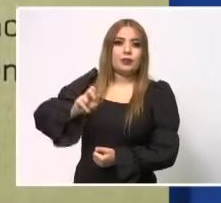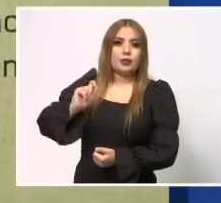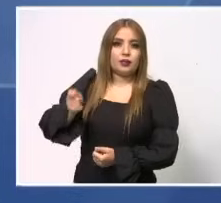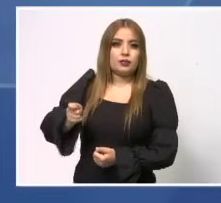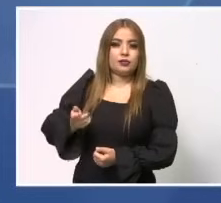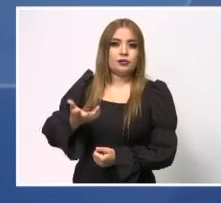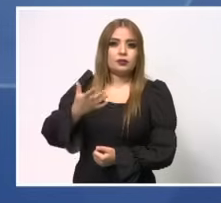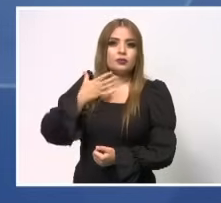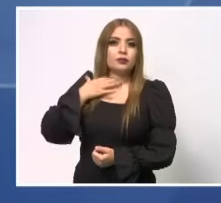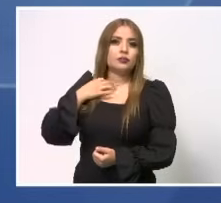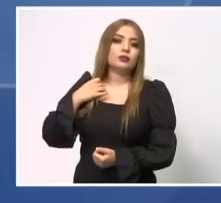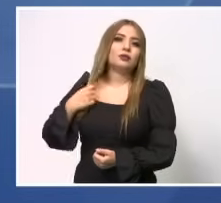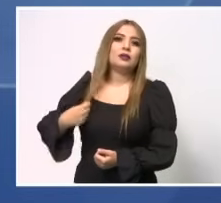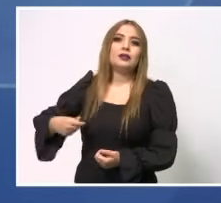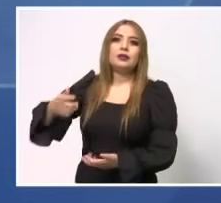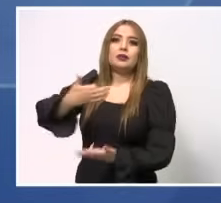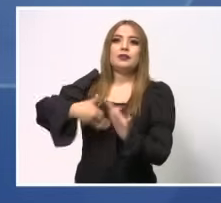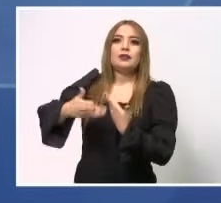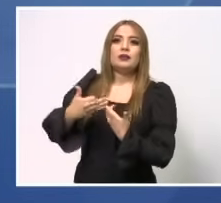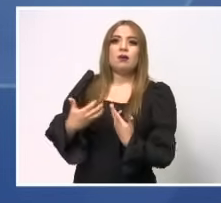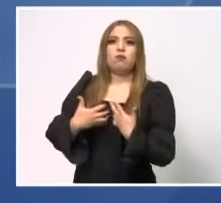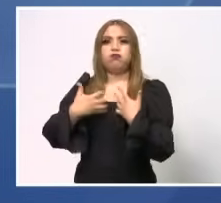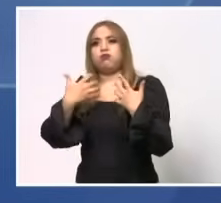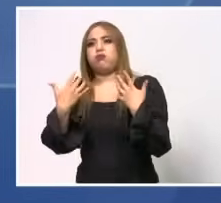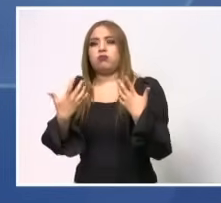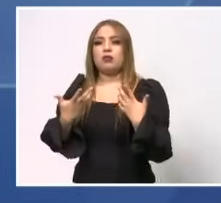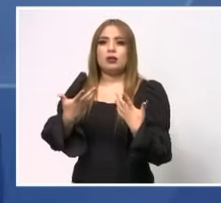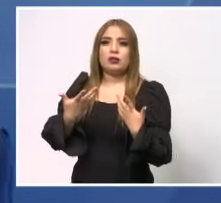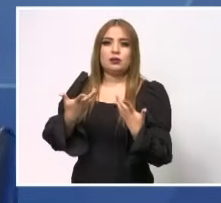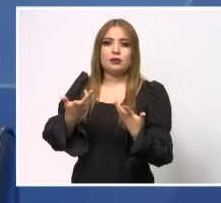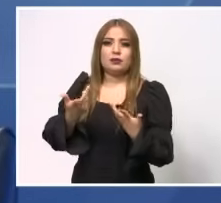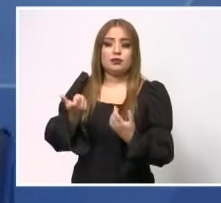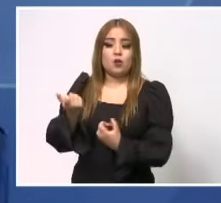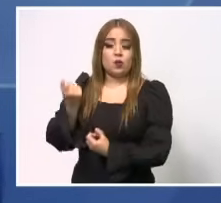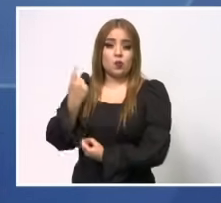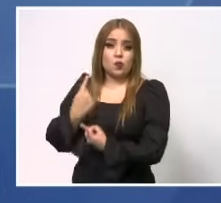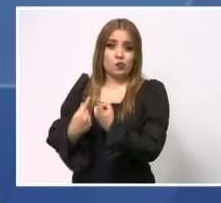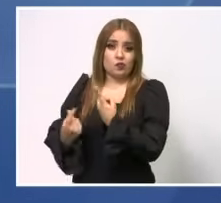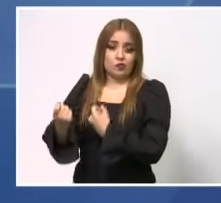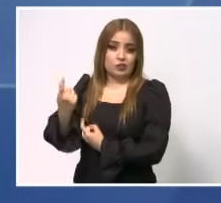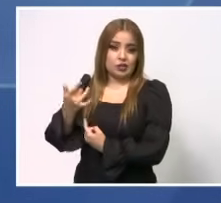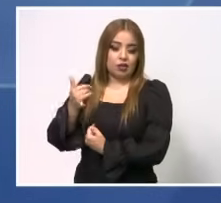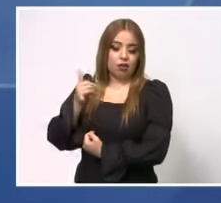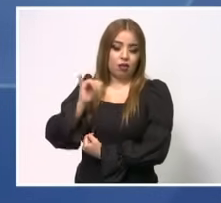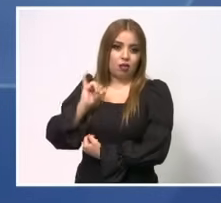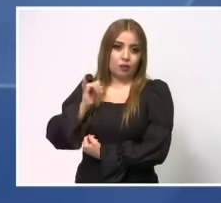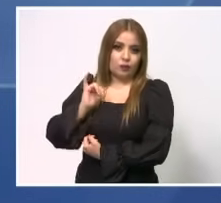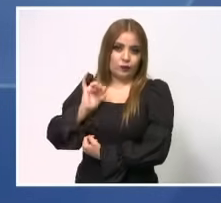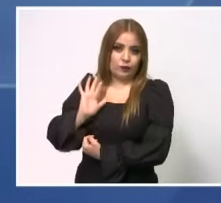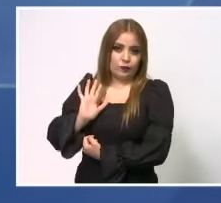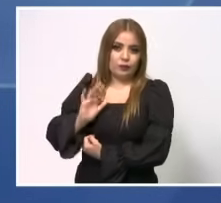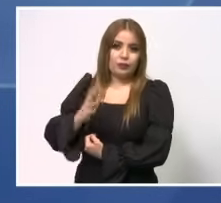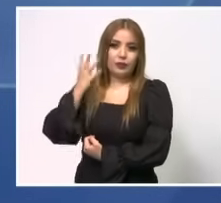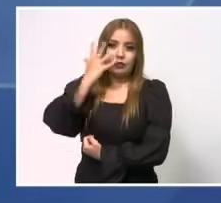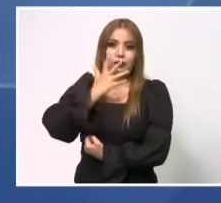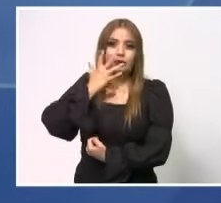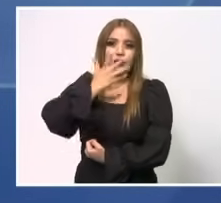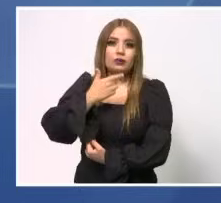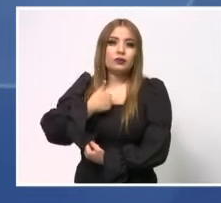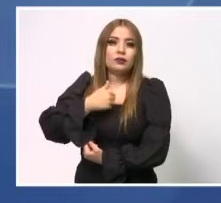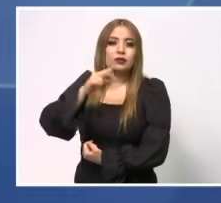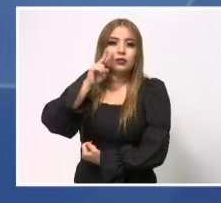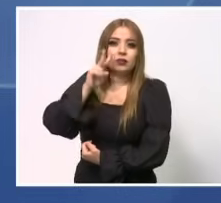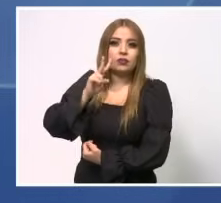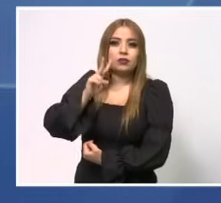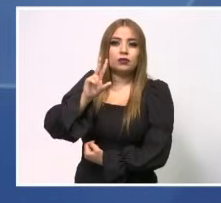la calentura y el estado de las personas no yo creo que todo empezó de manera